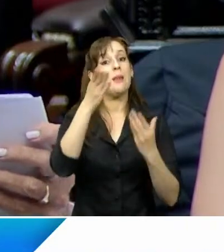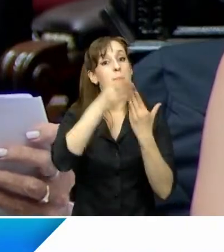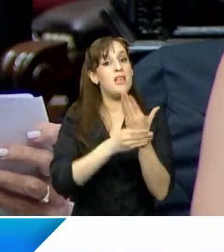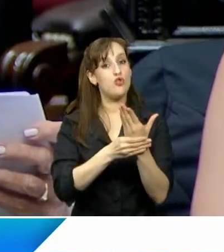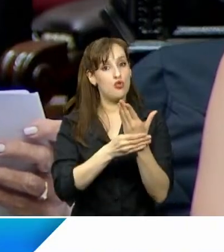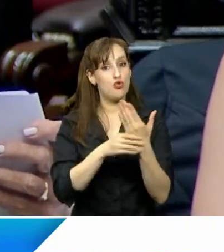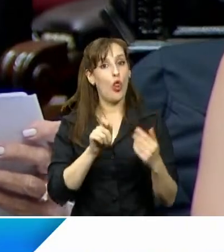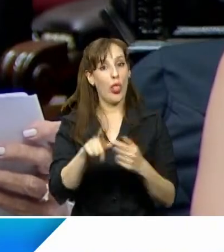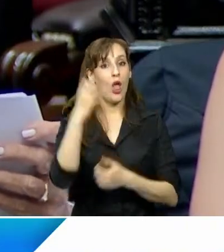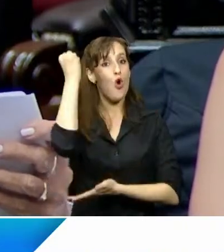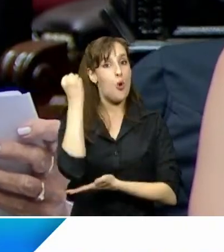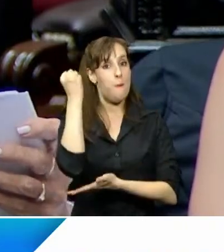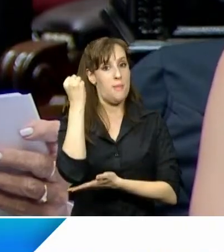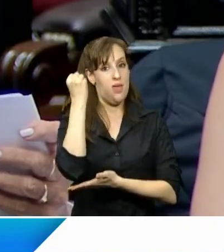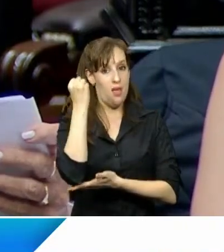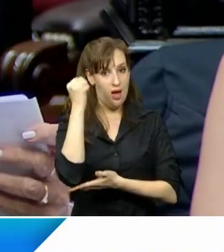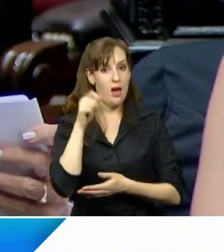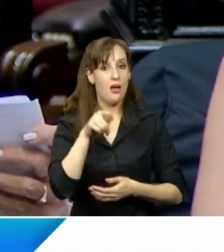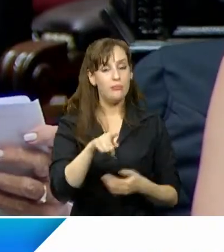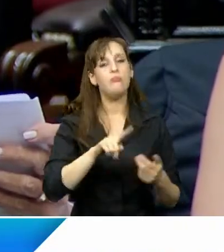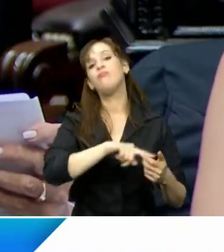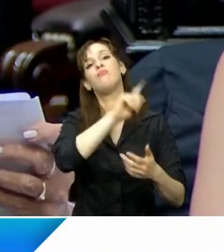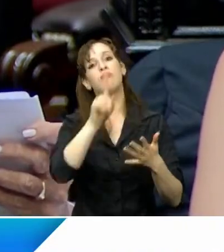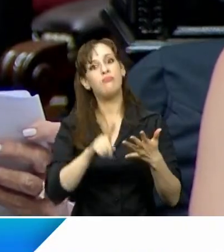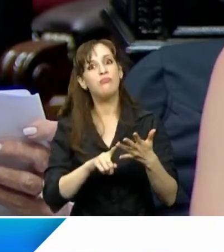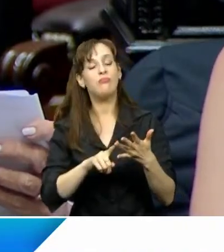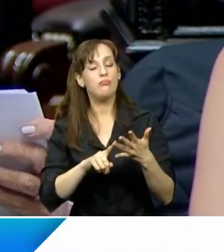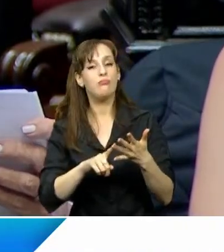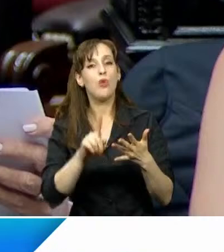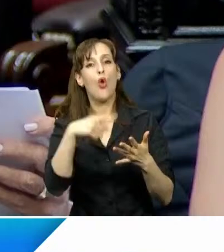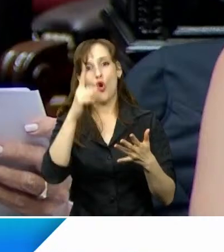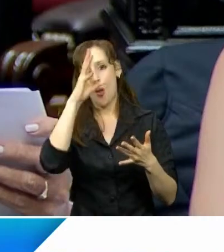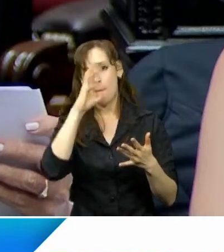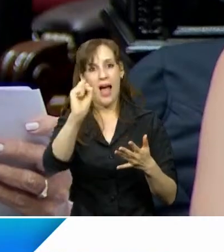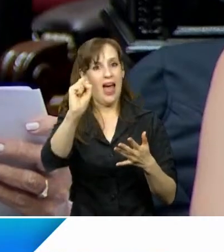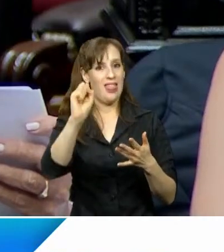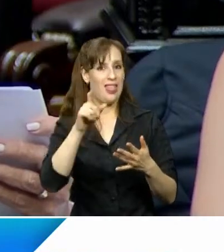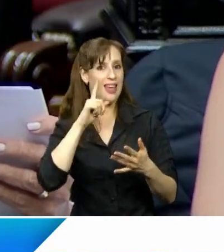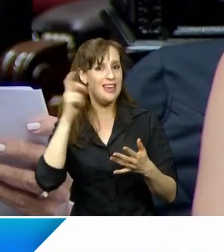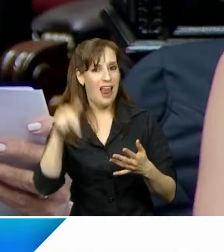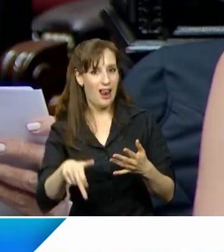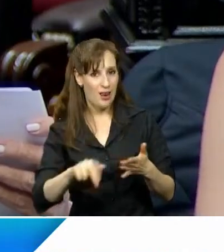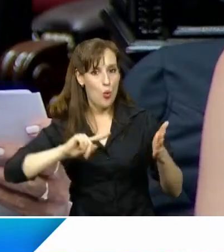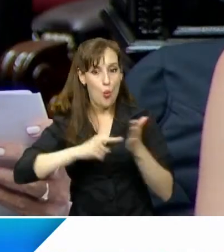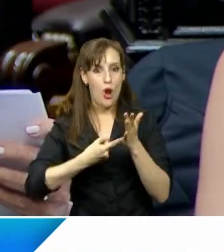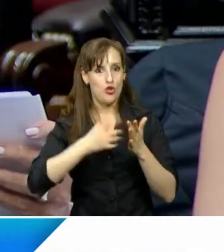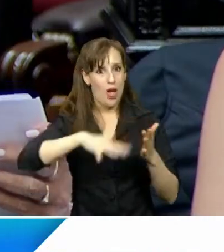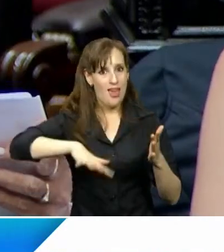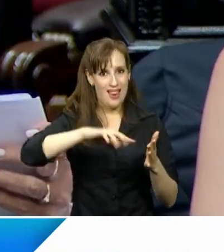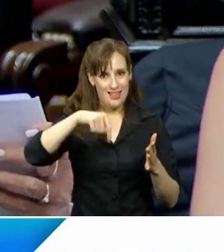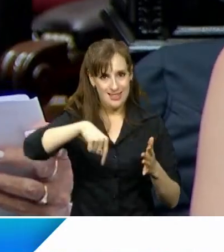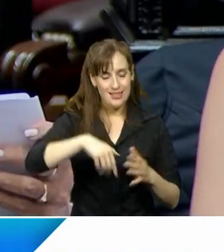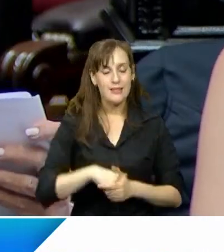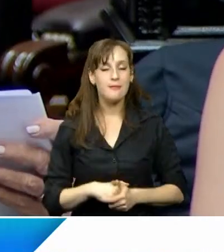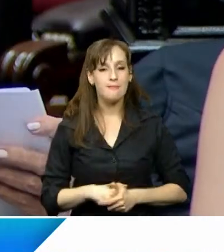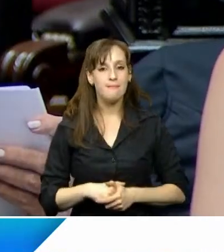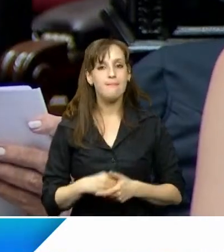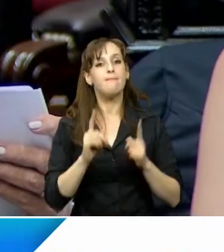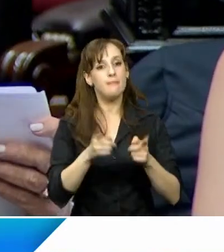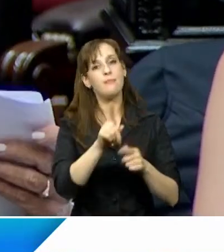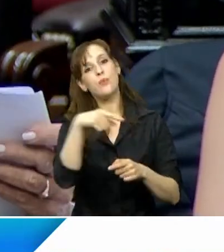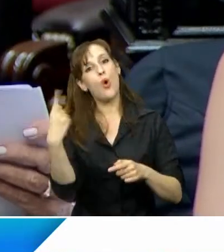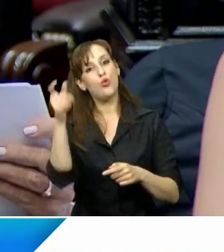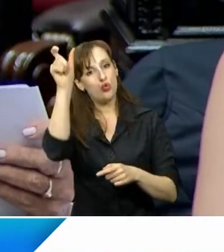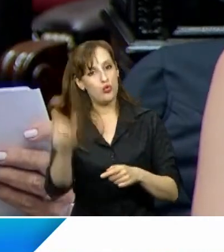el ex agregado de la Embajada de Irán en Buenos Aires y el ex diplomático que también estaba en la Embajada de